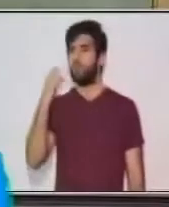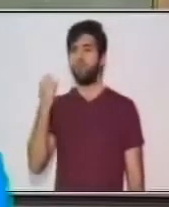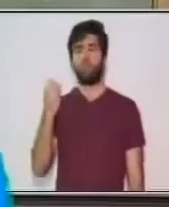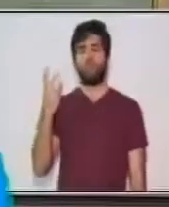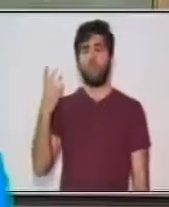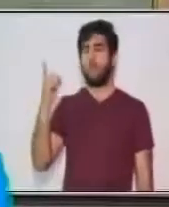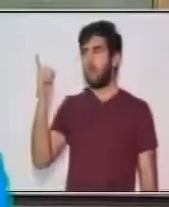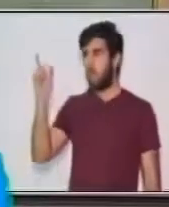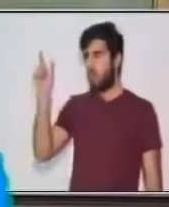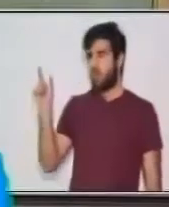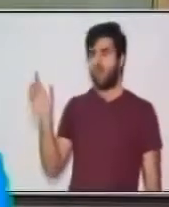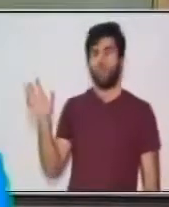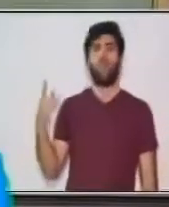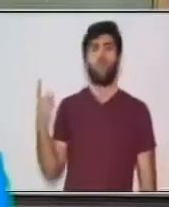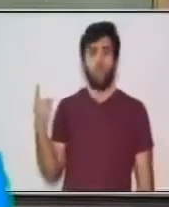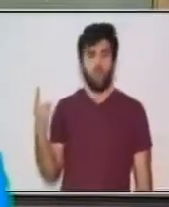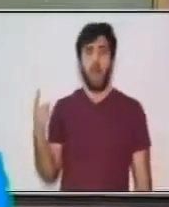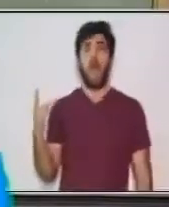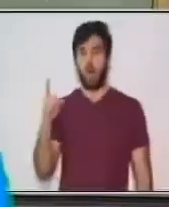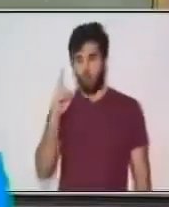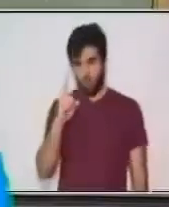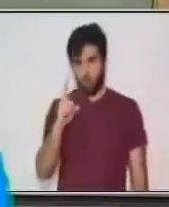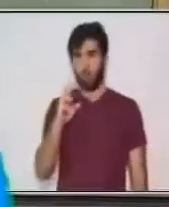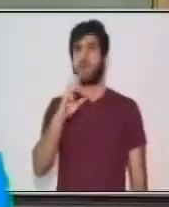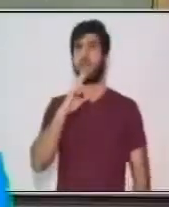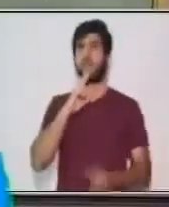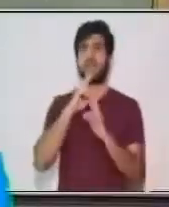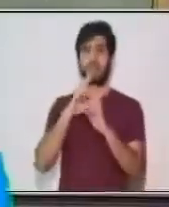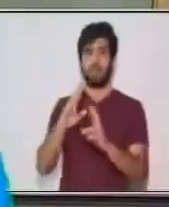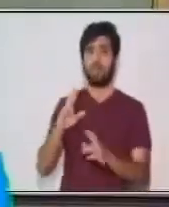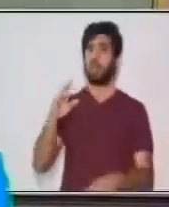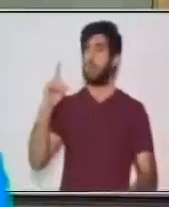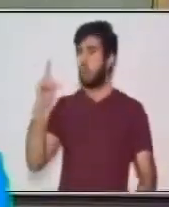tiene, cuál es el resultado final.